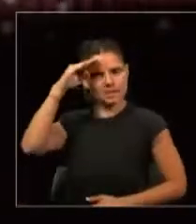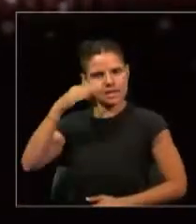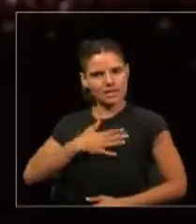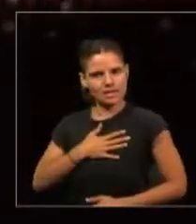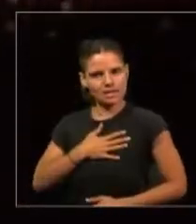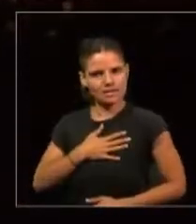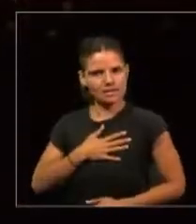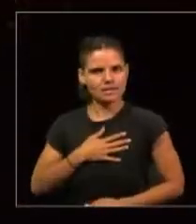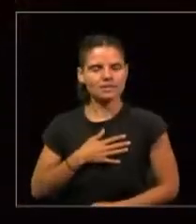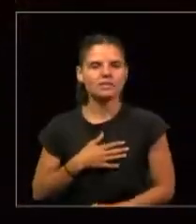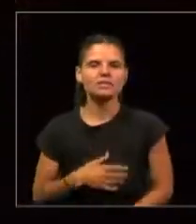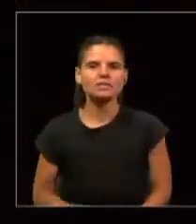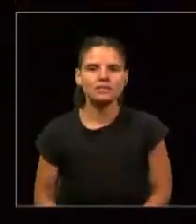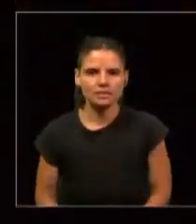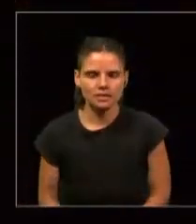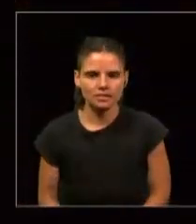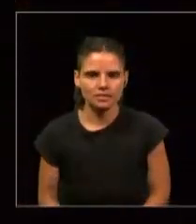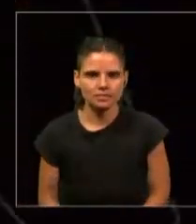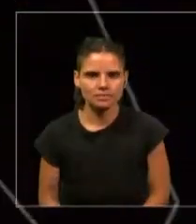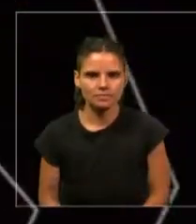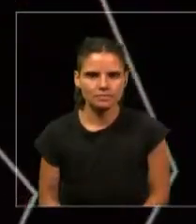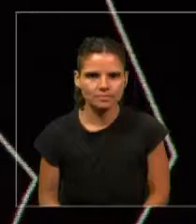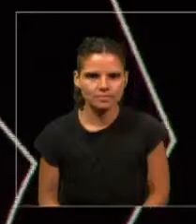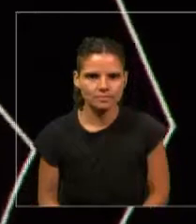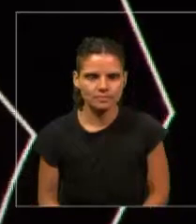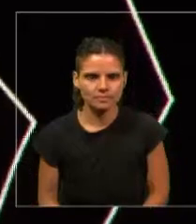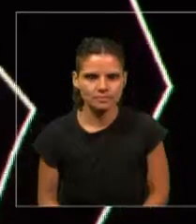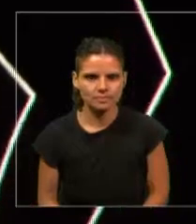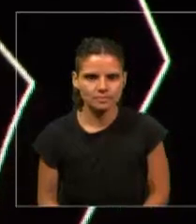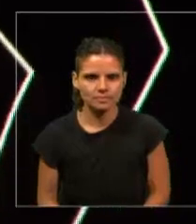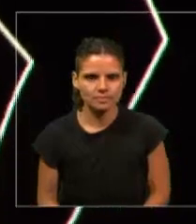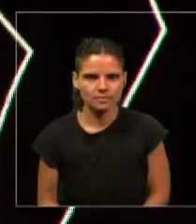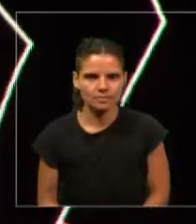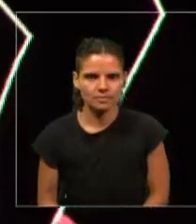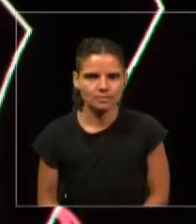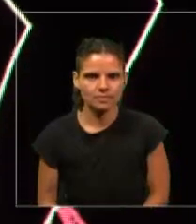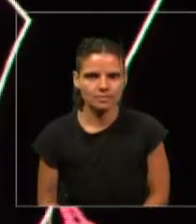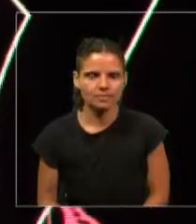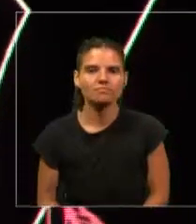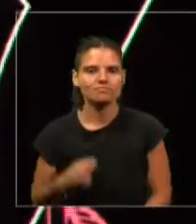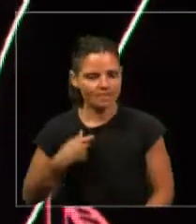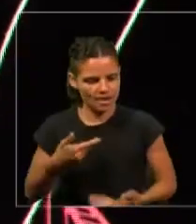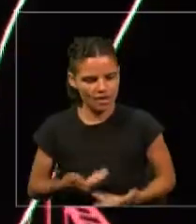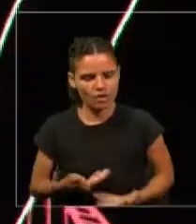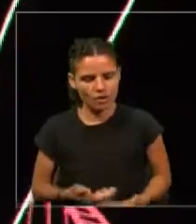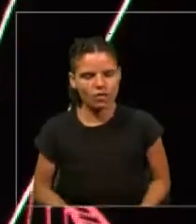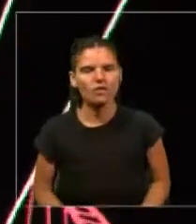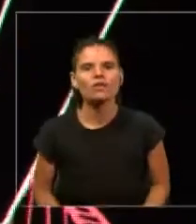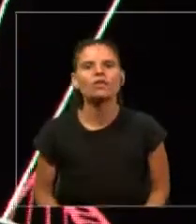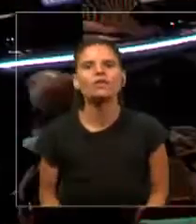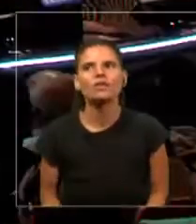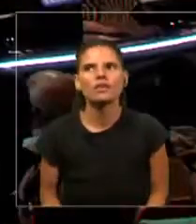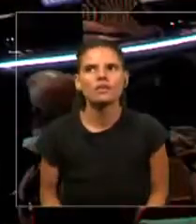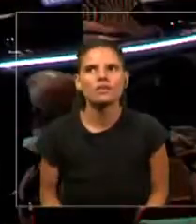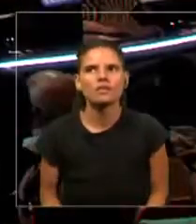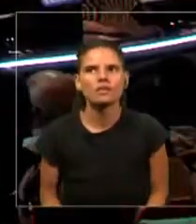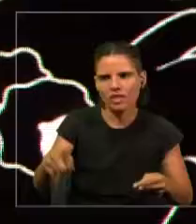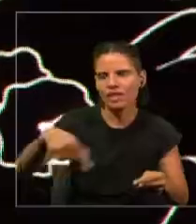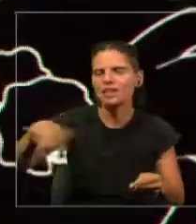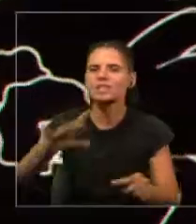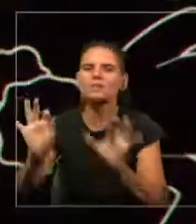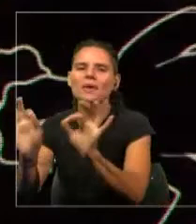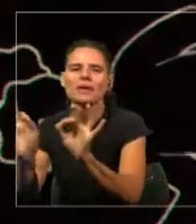El testimonio. Jacques Derrida, la hora es